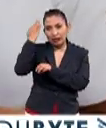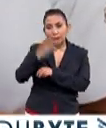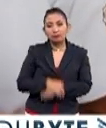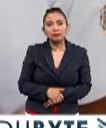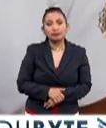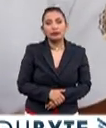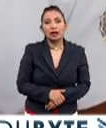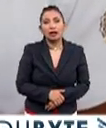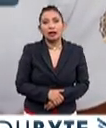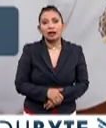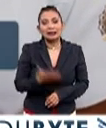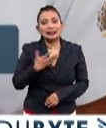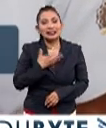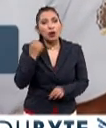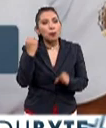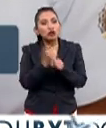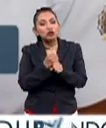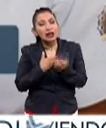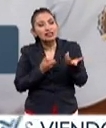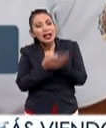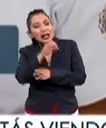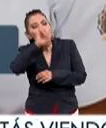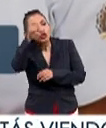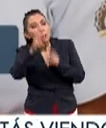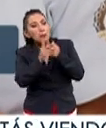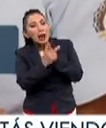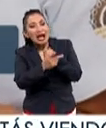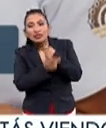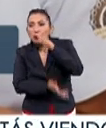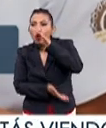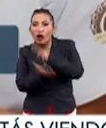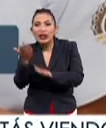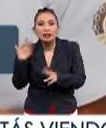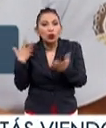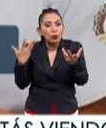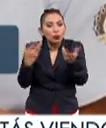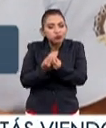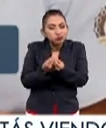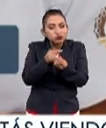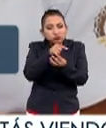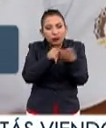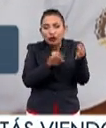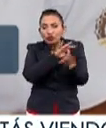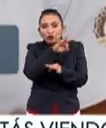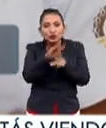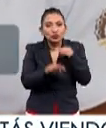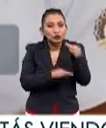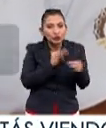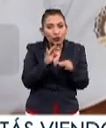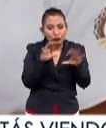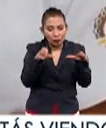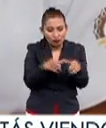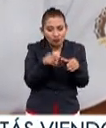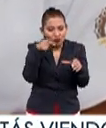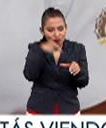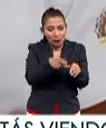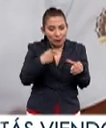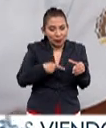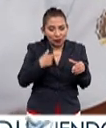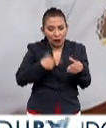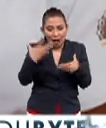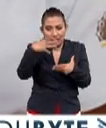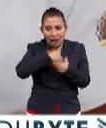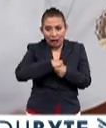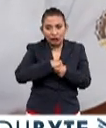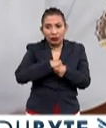Y tener la oportunidad de salir a otro país es como un conjunto y todo engloba un solo ser.